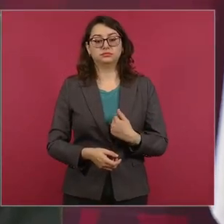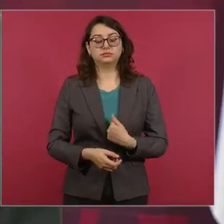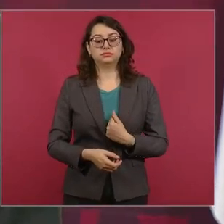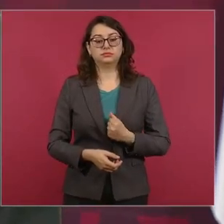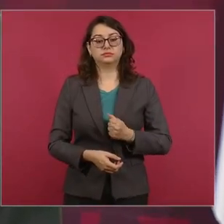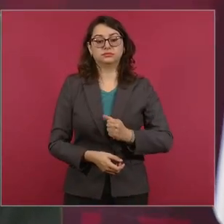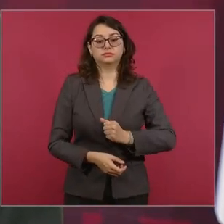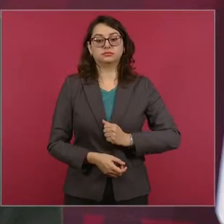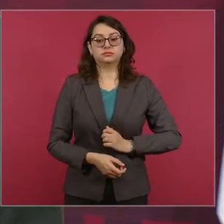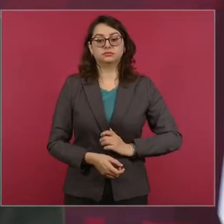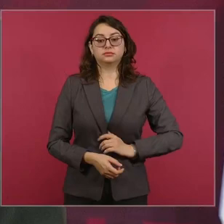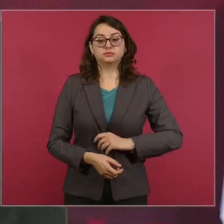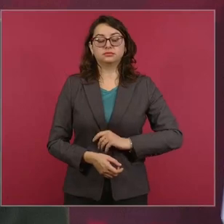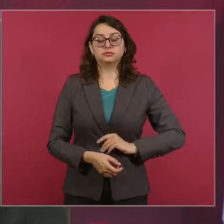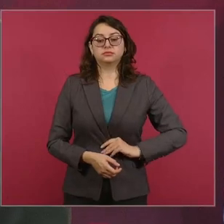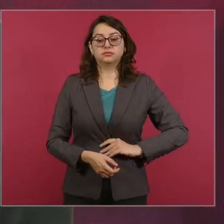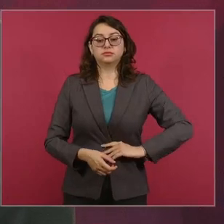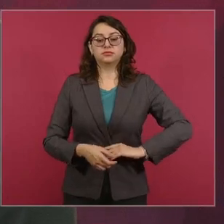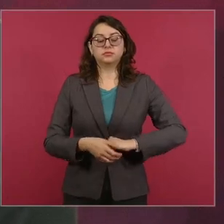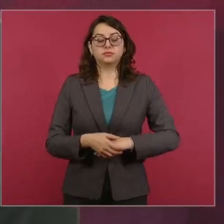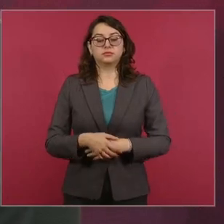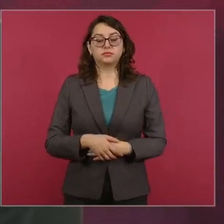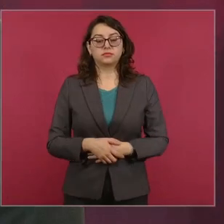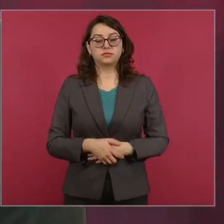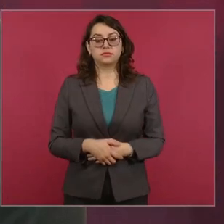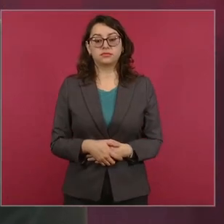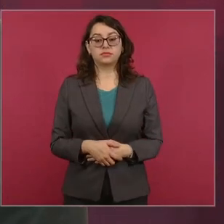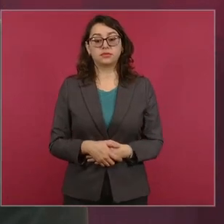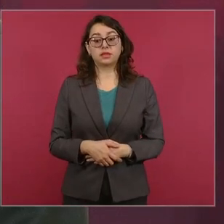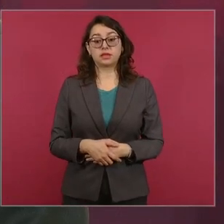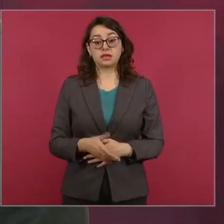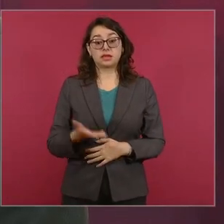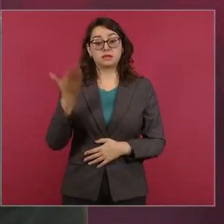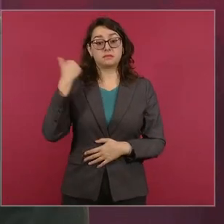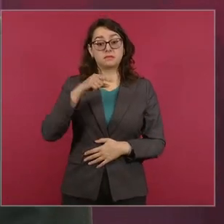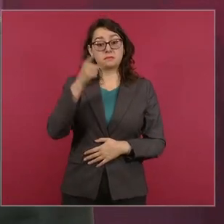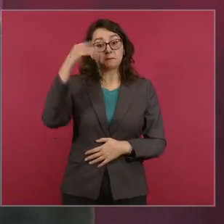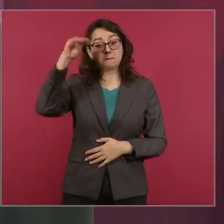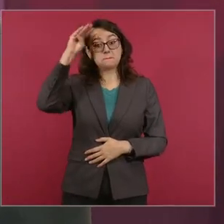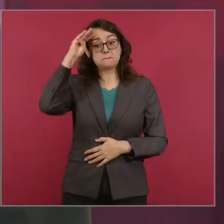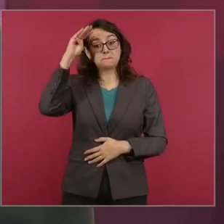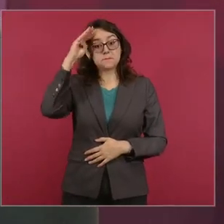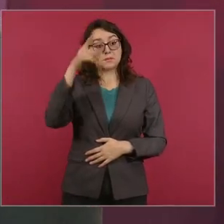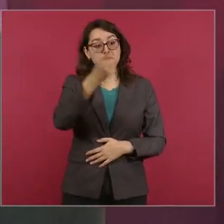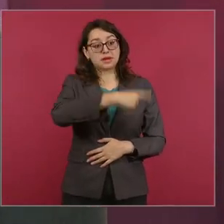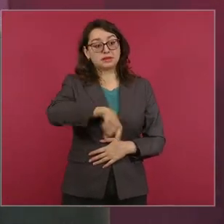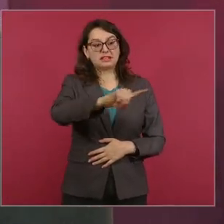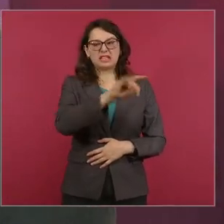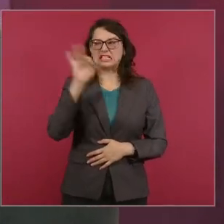conservadores corruptos encampanándolo